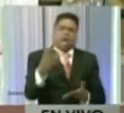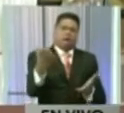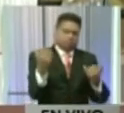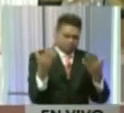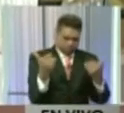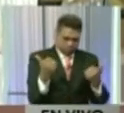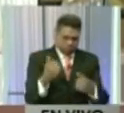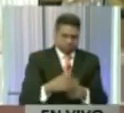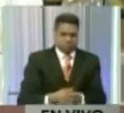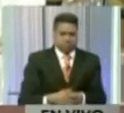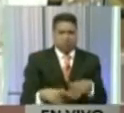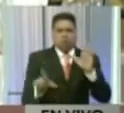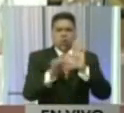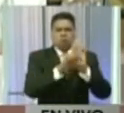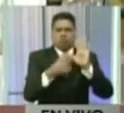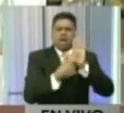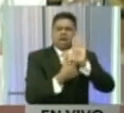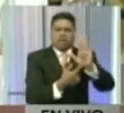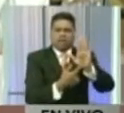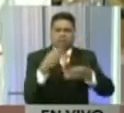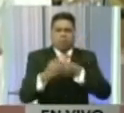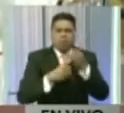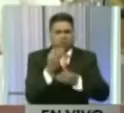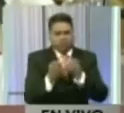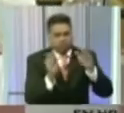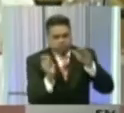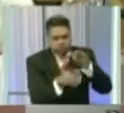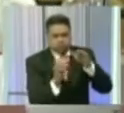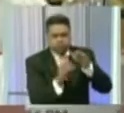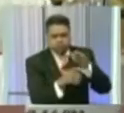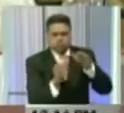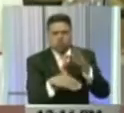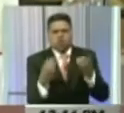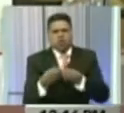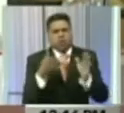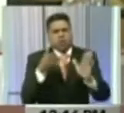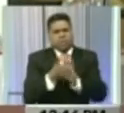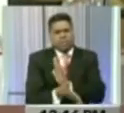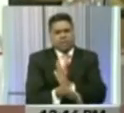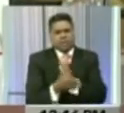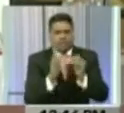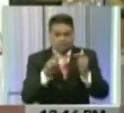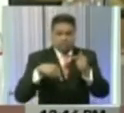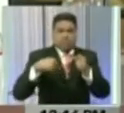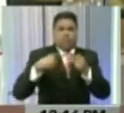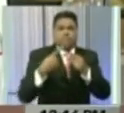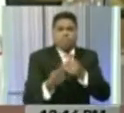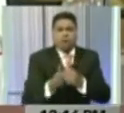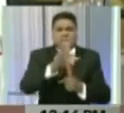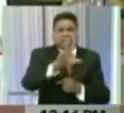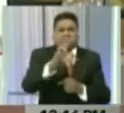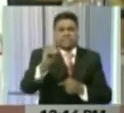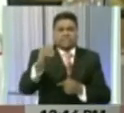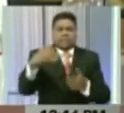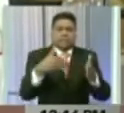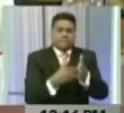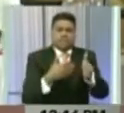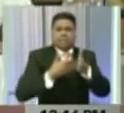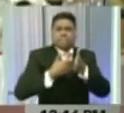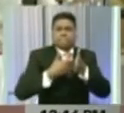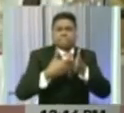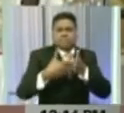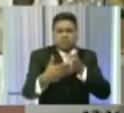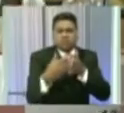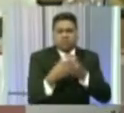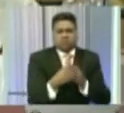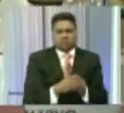Y hagamos una ley y vamos a hacer un fondo para que todo lo que pase, ¿verdad?, de 30.000 millones, es decir, lo que